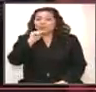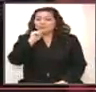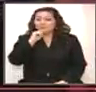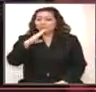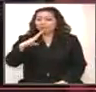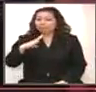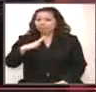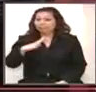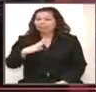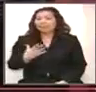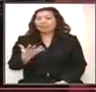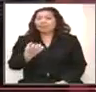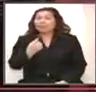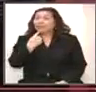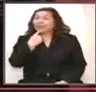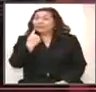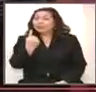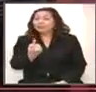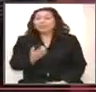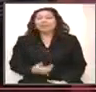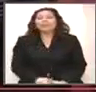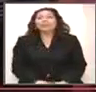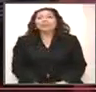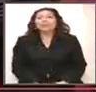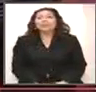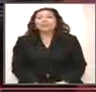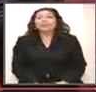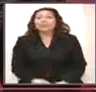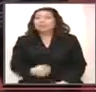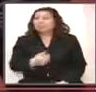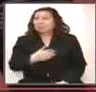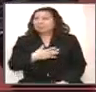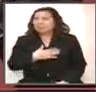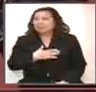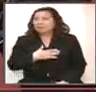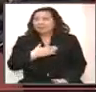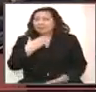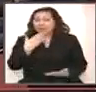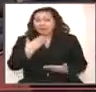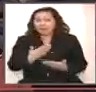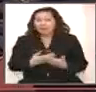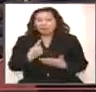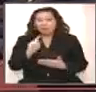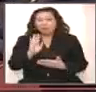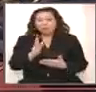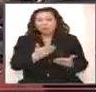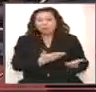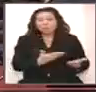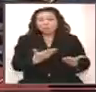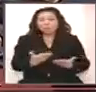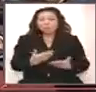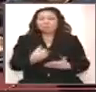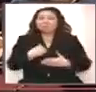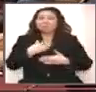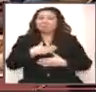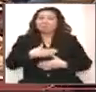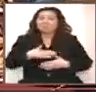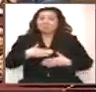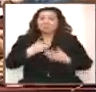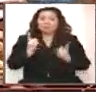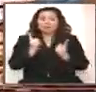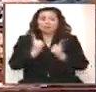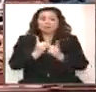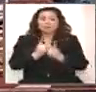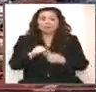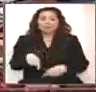congresistas, quiero en primer lugar expresar mi gratitud por su invitación y mi satisfacción de